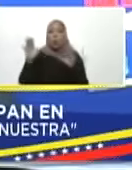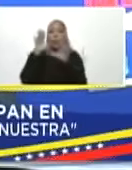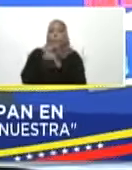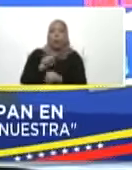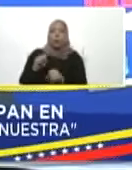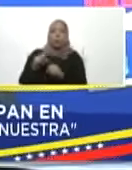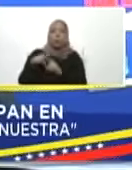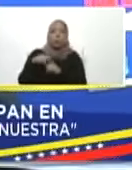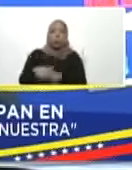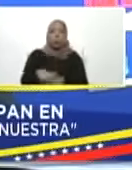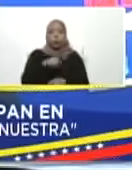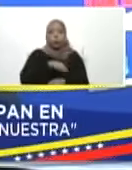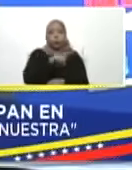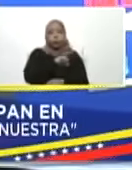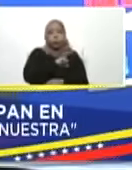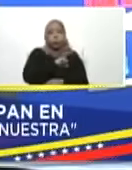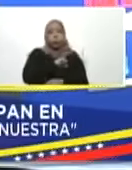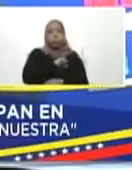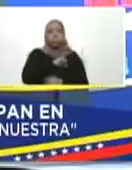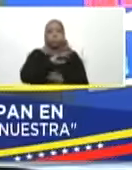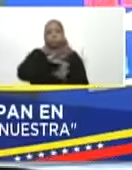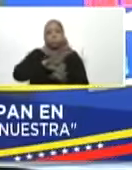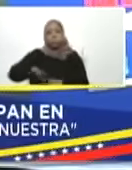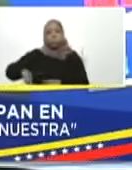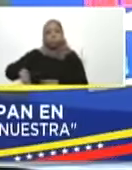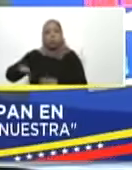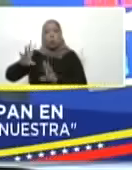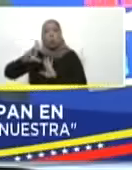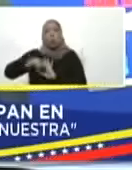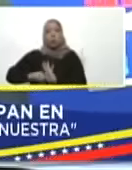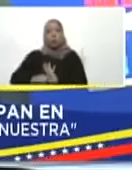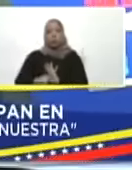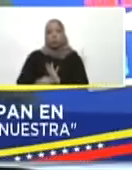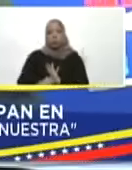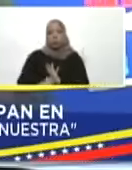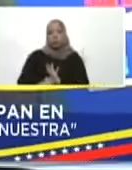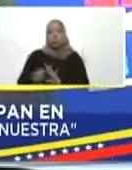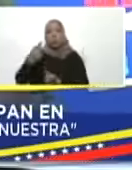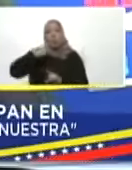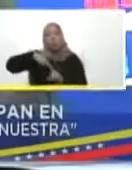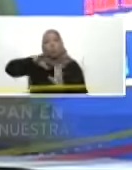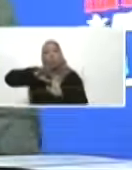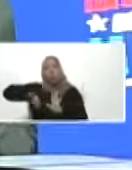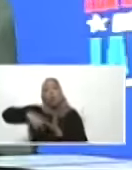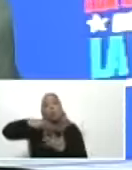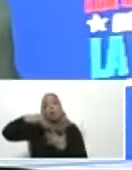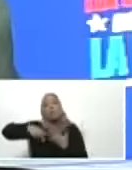esclavitud. Lo otro es que nos roben. Lo